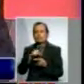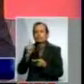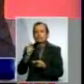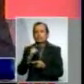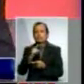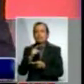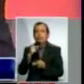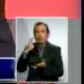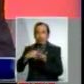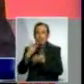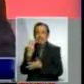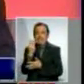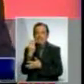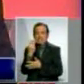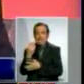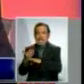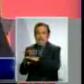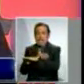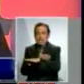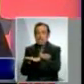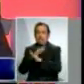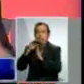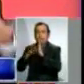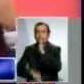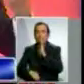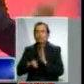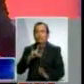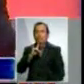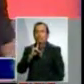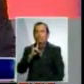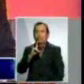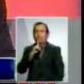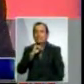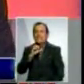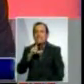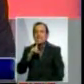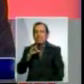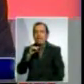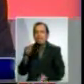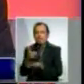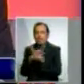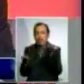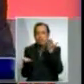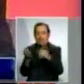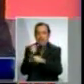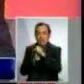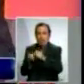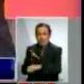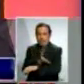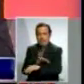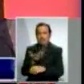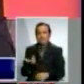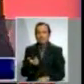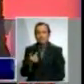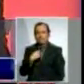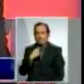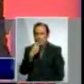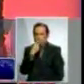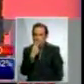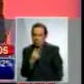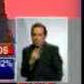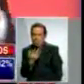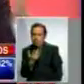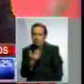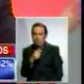año 2013 bajaron sus utilidades casi un 50 por ciento respecto del año anterior pese que uno puede quedarse con esas